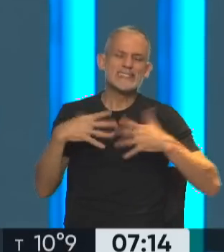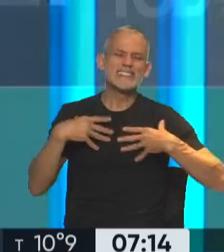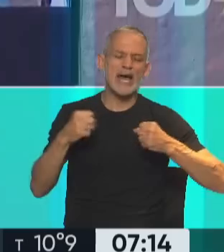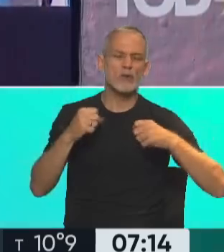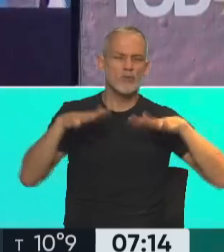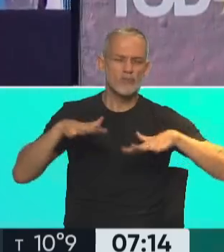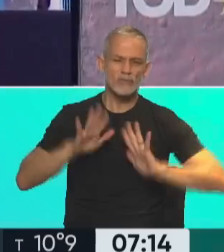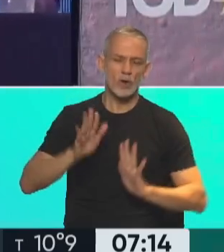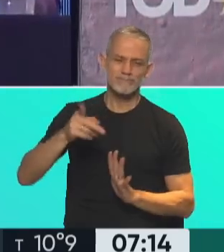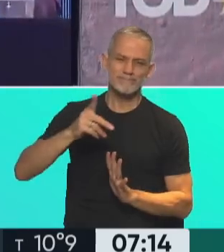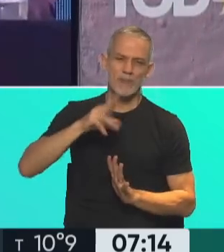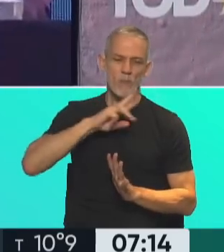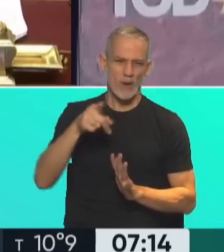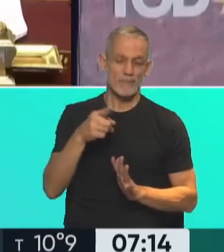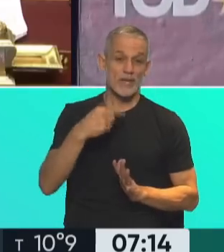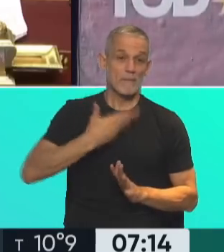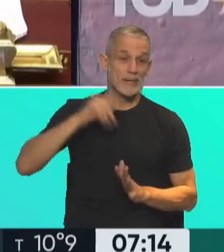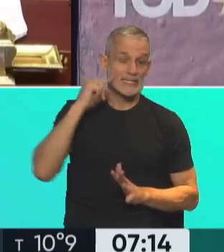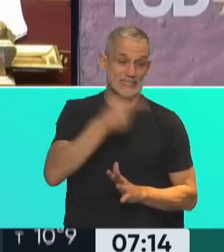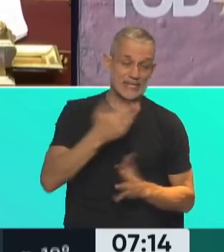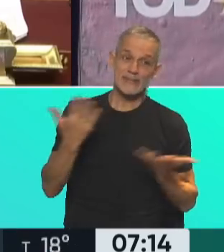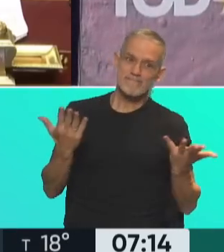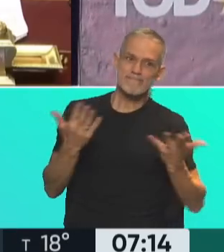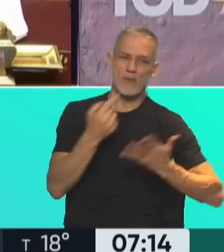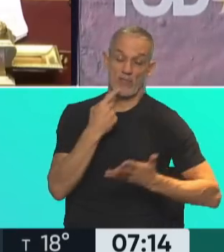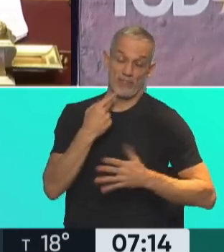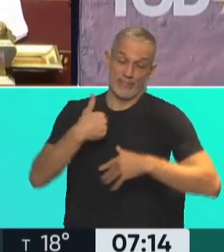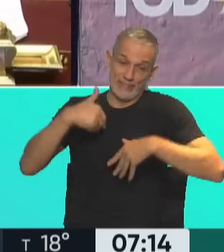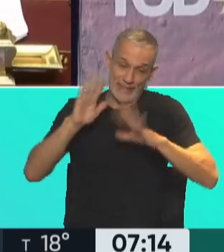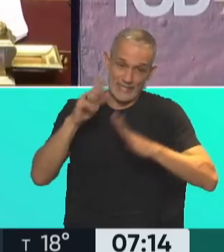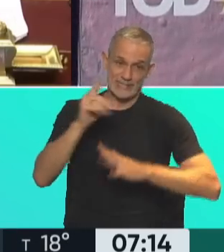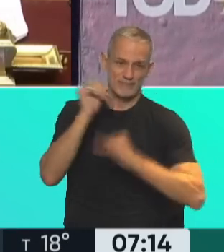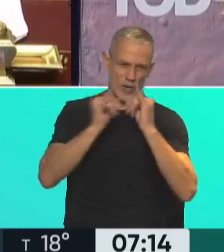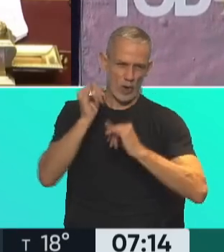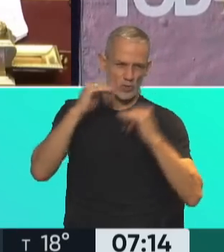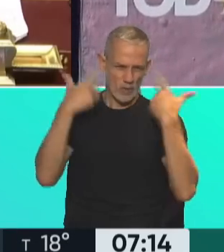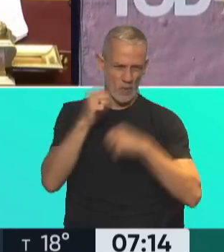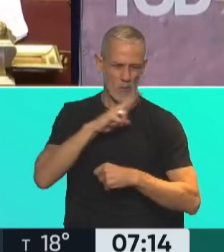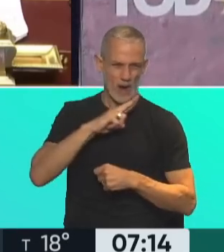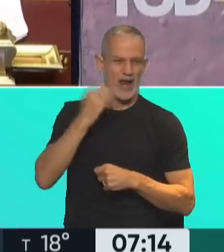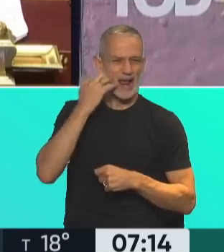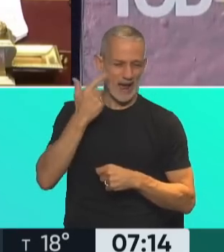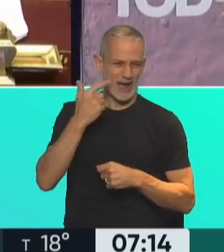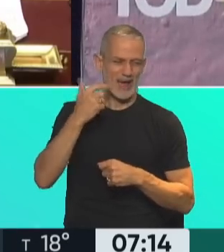comunicó telefónicamente. El presidente le dijo, según contó luego Estela de Carlotto, el